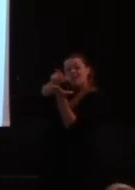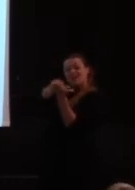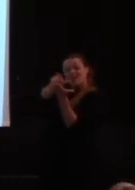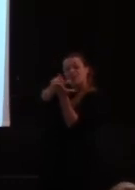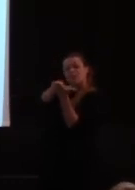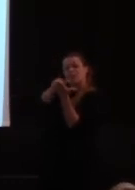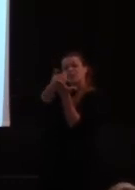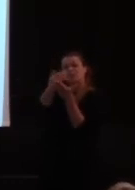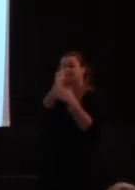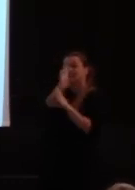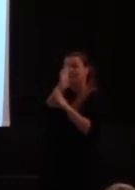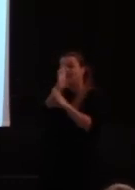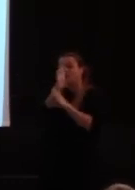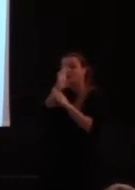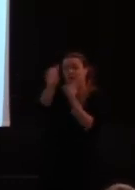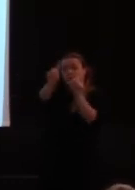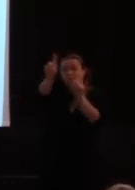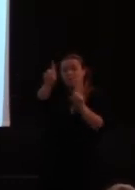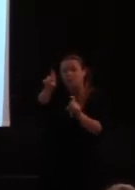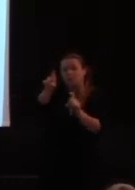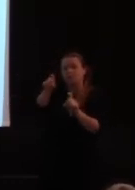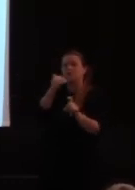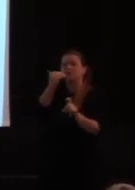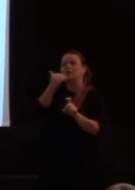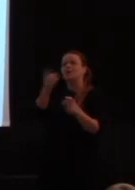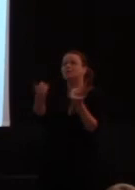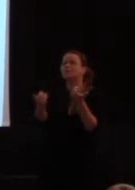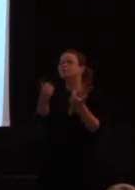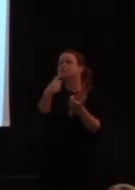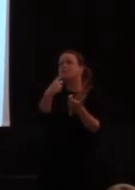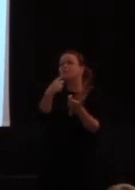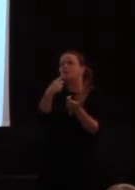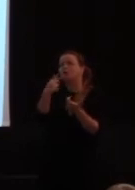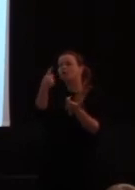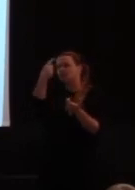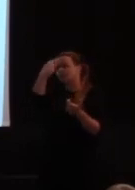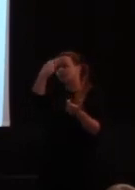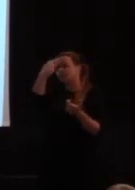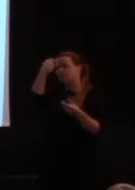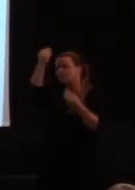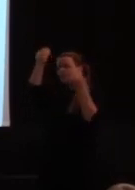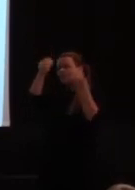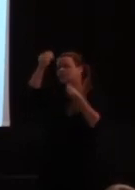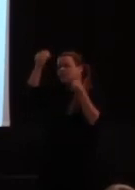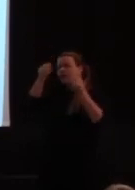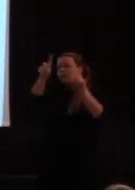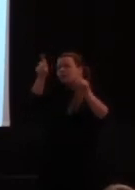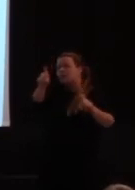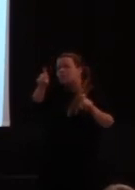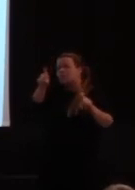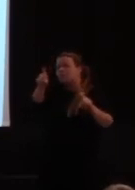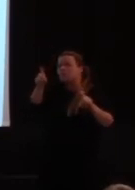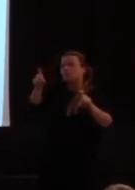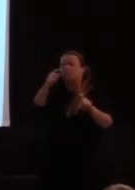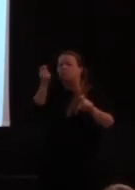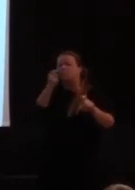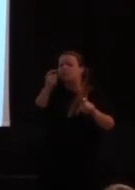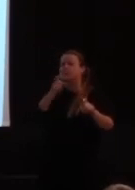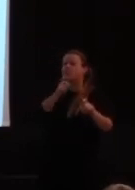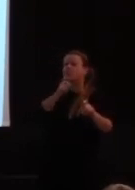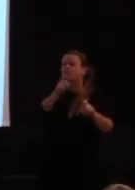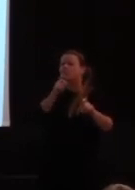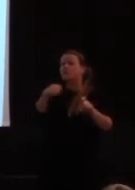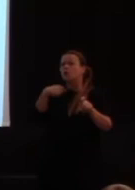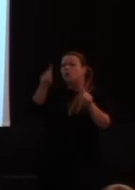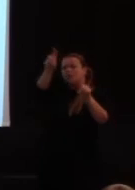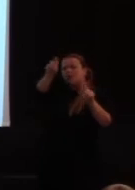debajo de esta segunda pregunta, ¿no? El chaval tiene que pensar, tiene que interpretar, esto es lo que nos da pista de hasta qué punto comprende